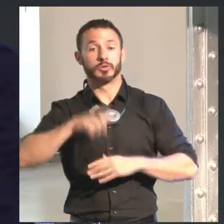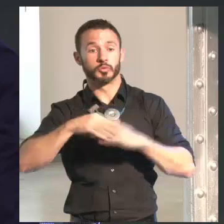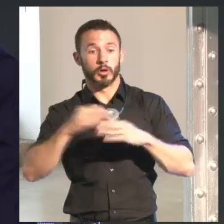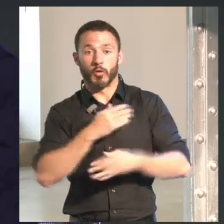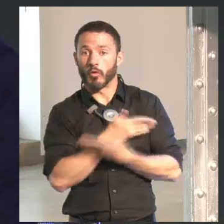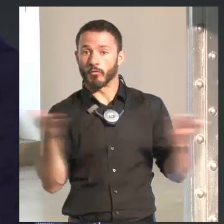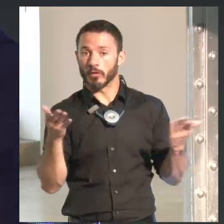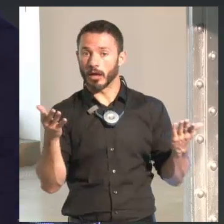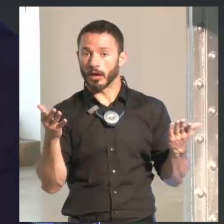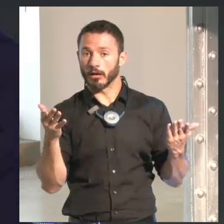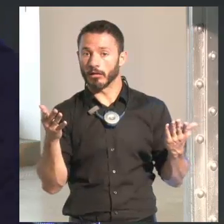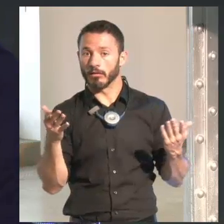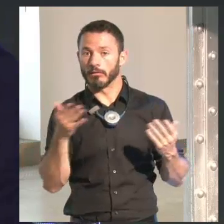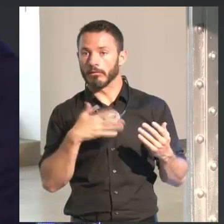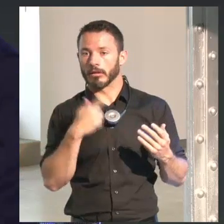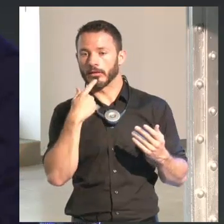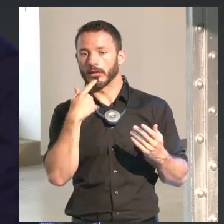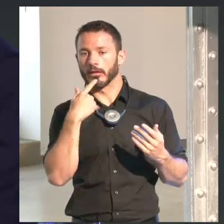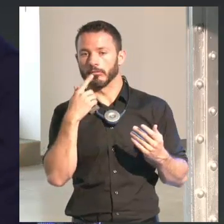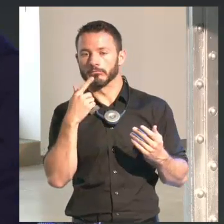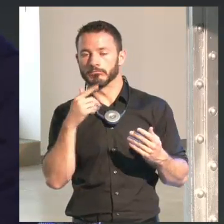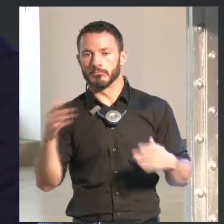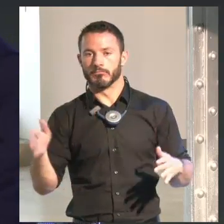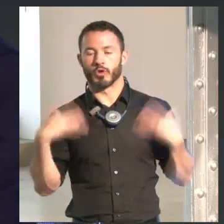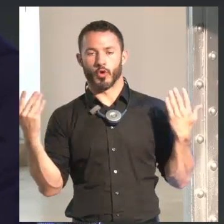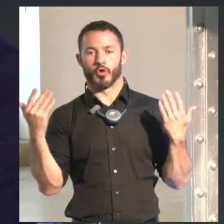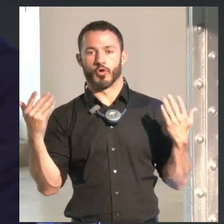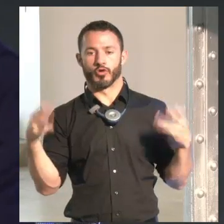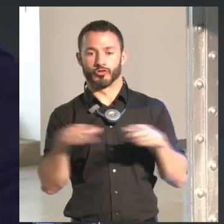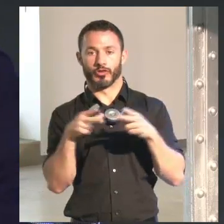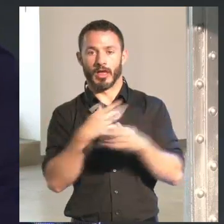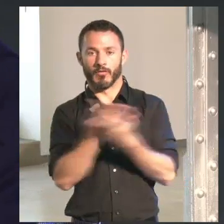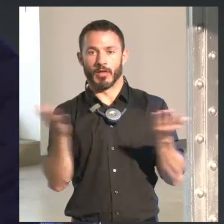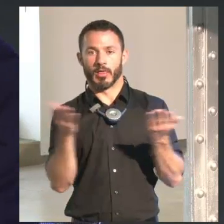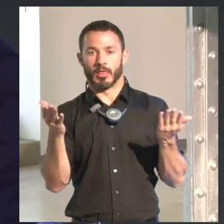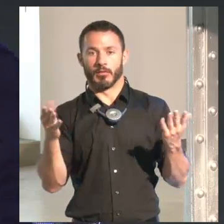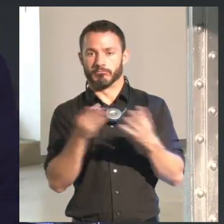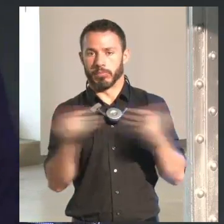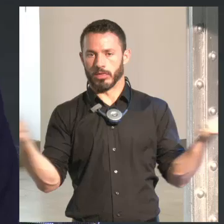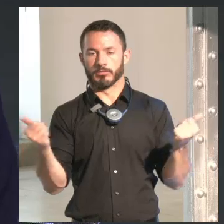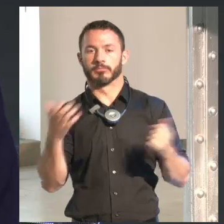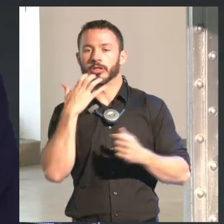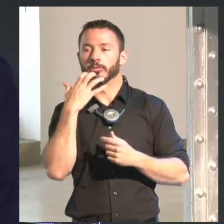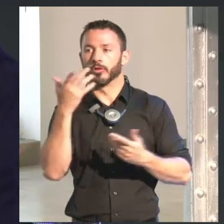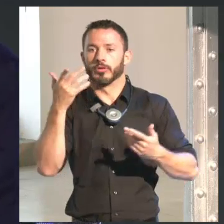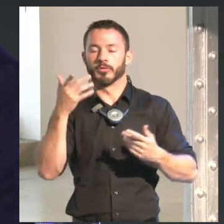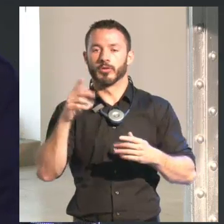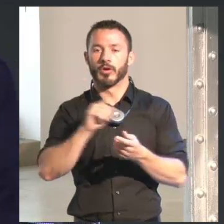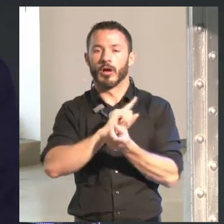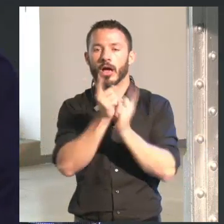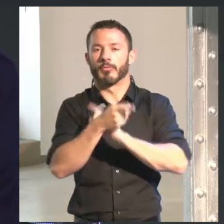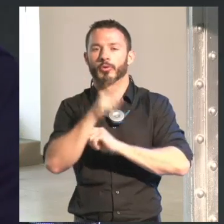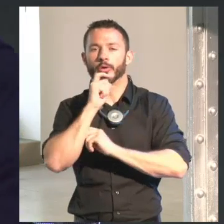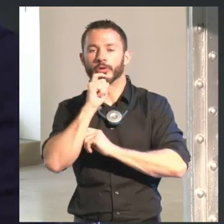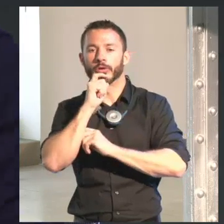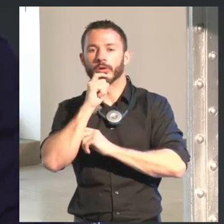en una de estas que genere una pérdida de confianza social brutal. Por ejemplo, ¿cuándo se produce un cambio? Caso